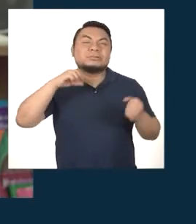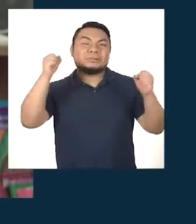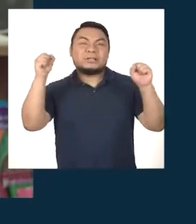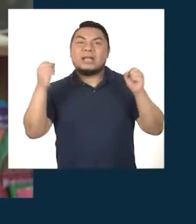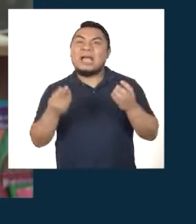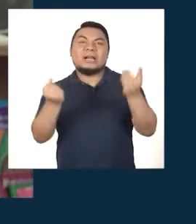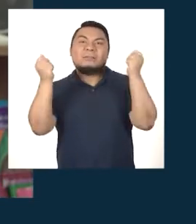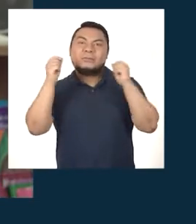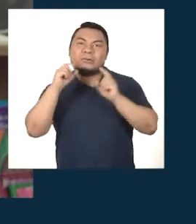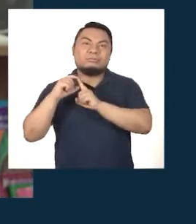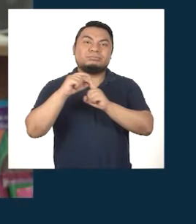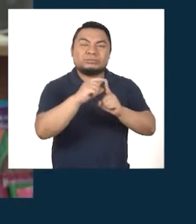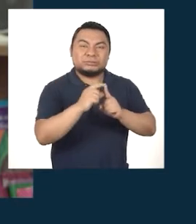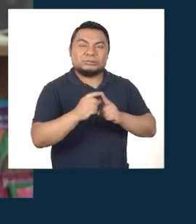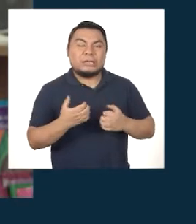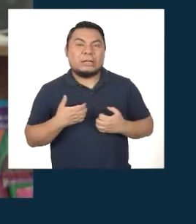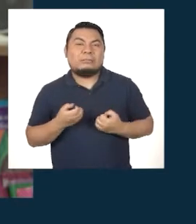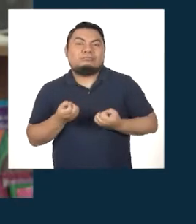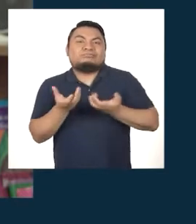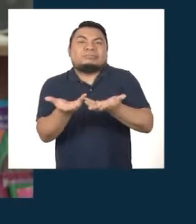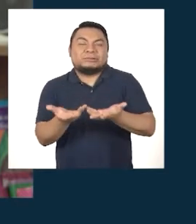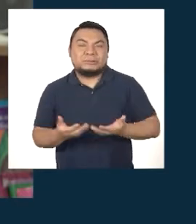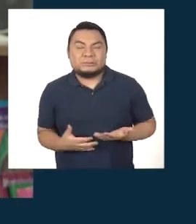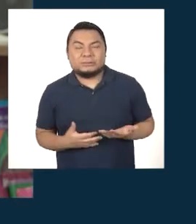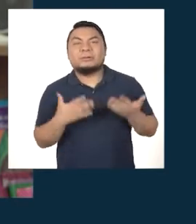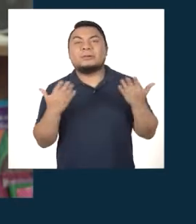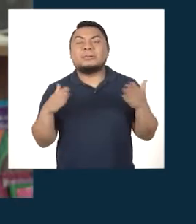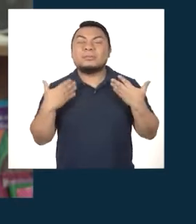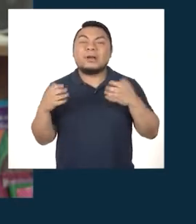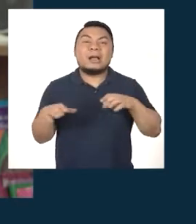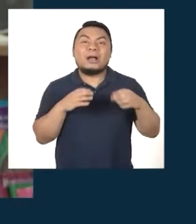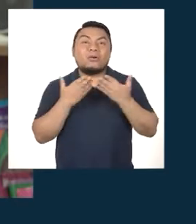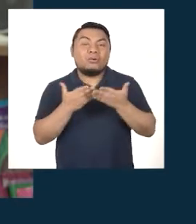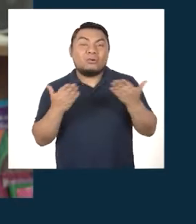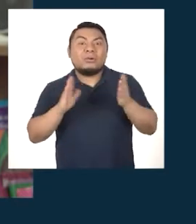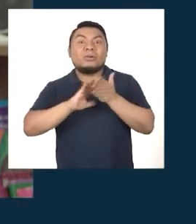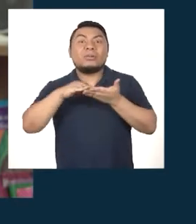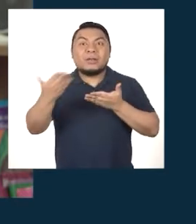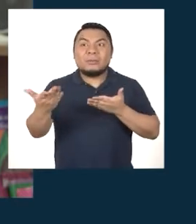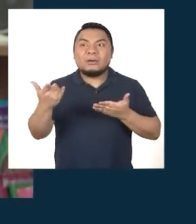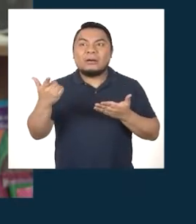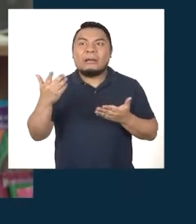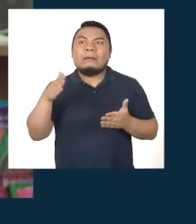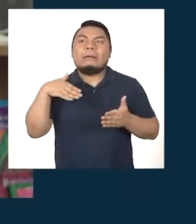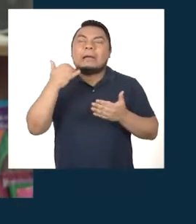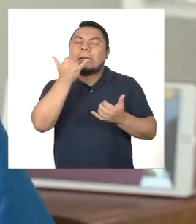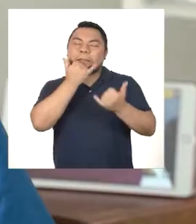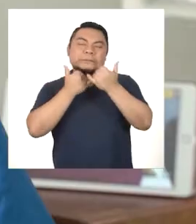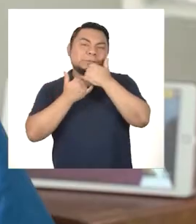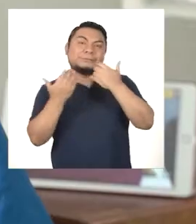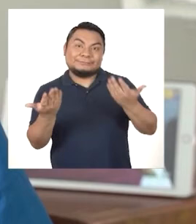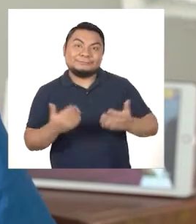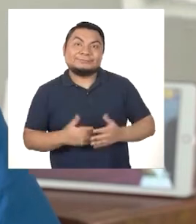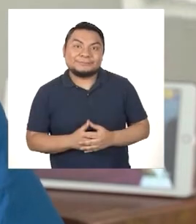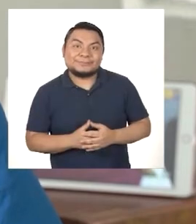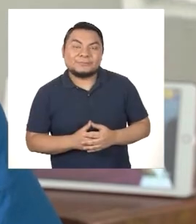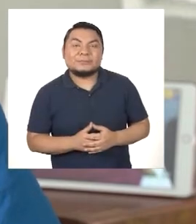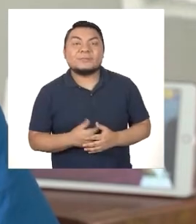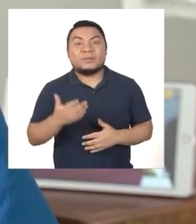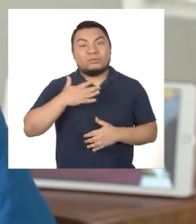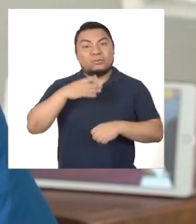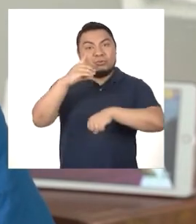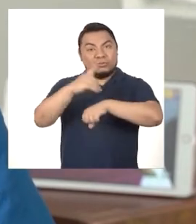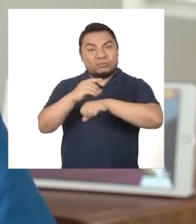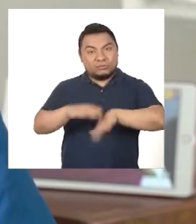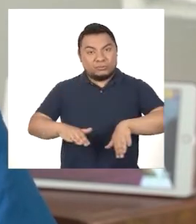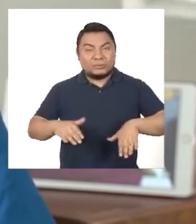muy rápido, ¿no? Entonces podemos hacer cosas que luego nos arrepintamos. Como pediatras,